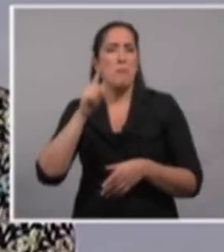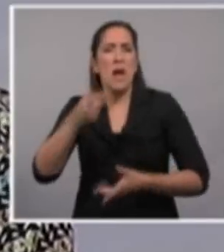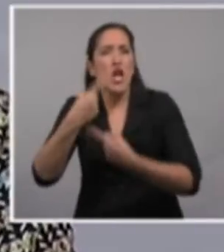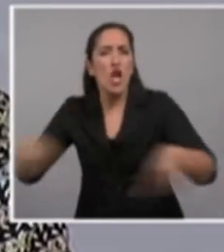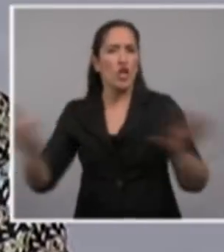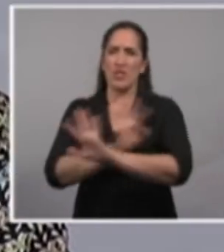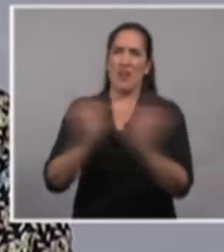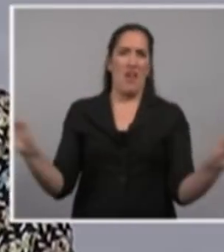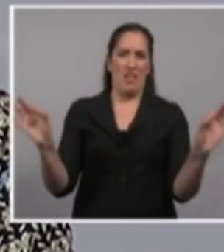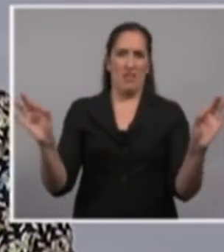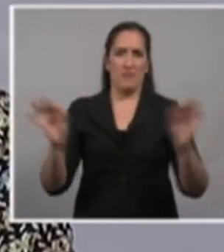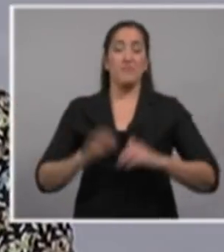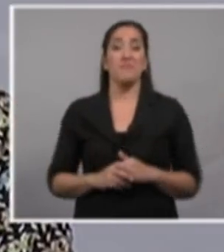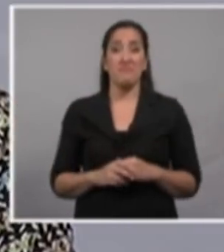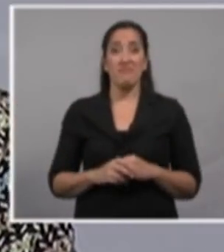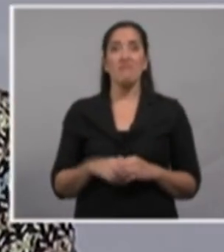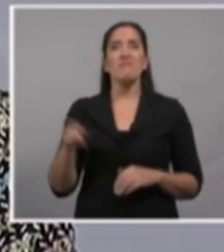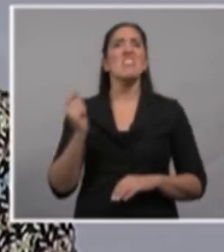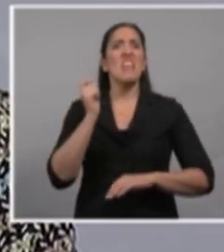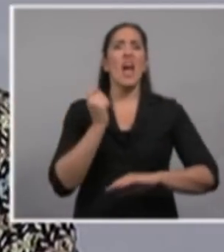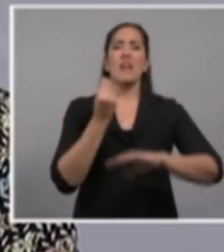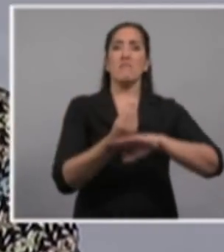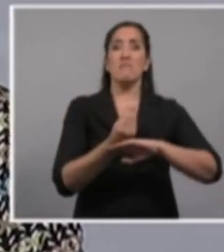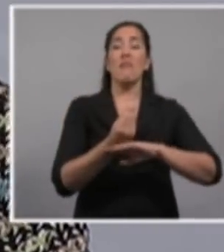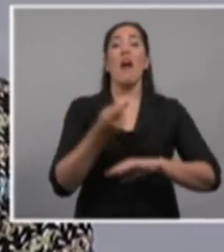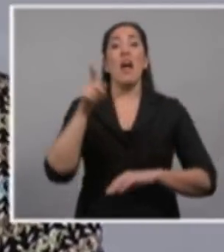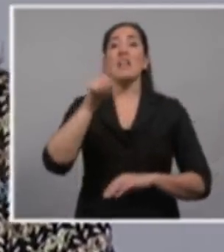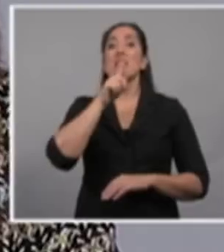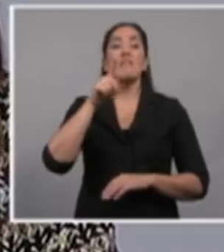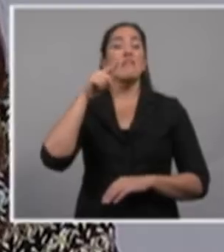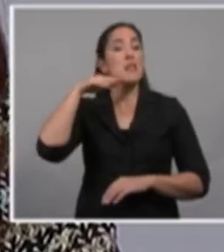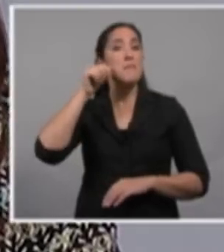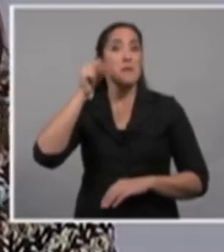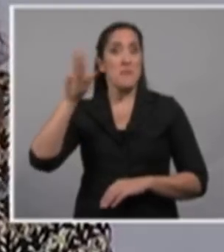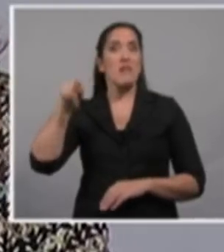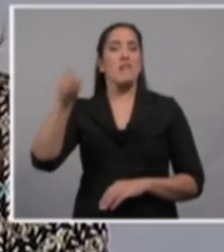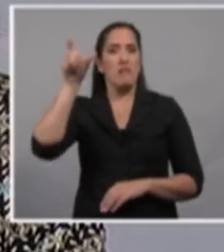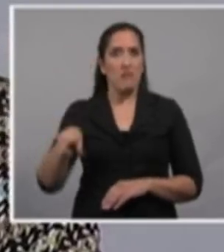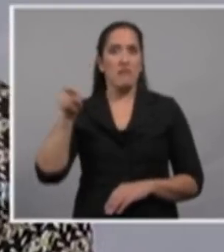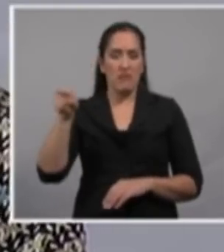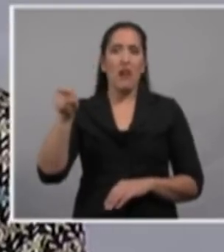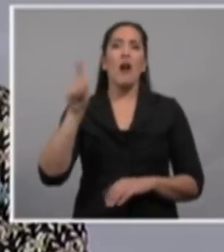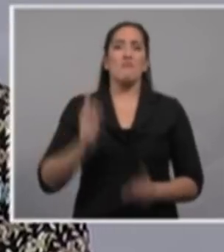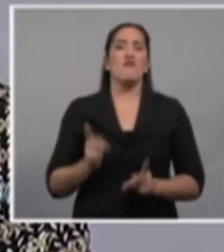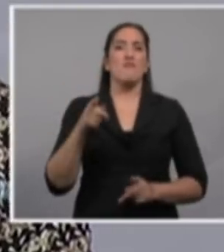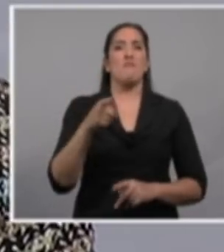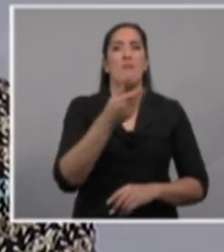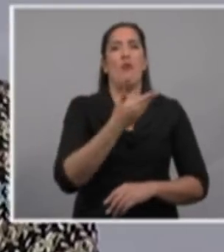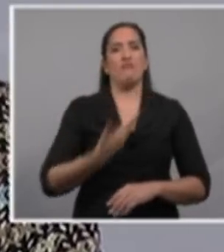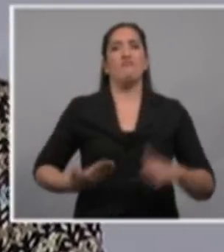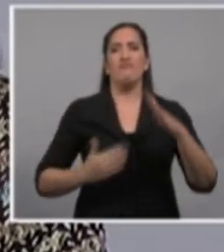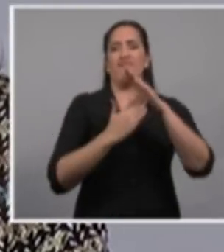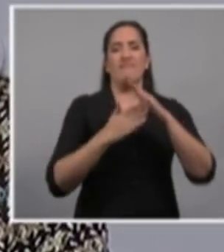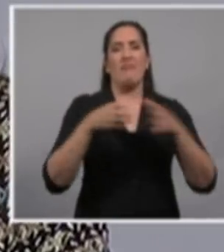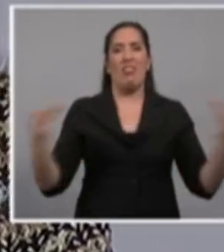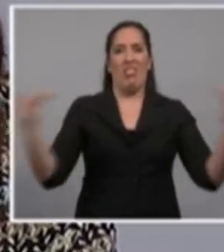Rafael Grossi, embajador argentino, va a presidir por segunda vez, y la Argentina, compatriotas, es